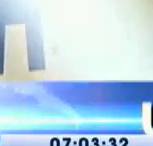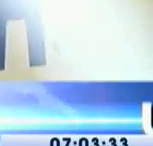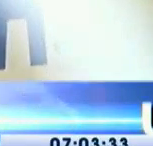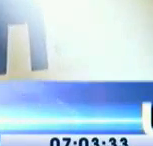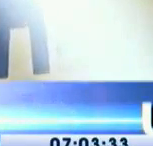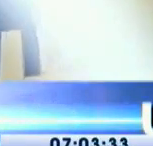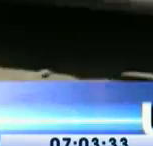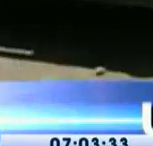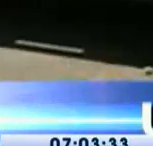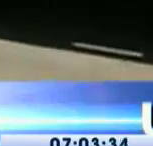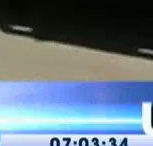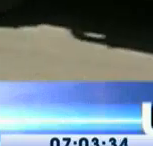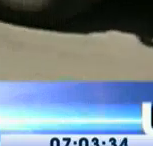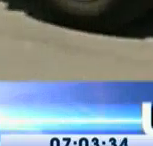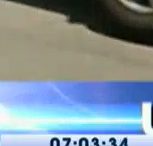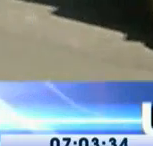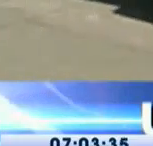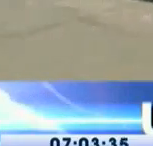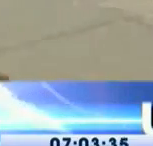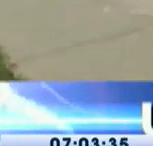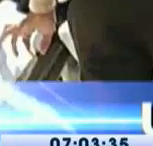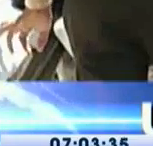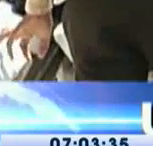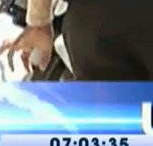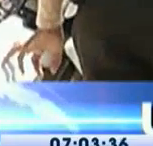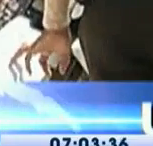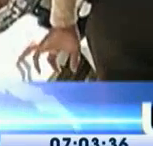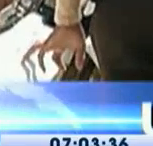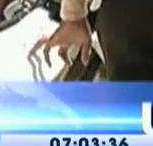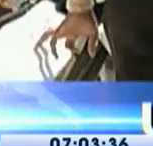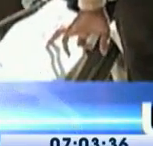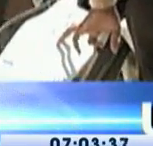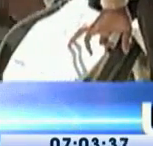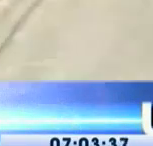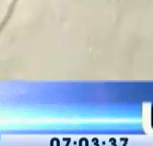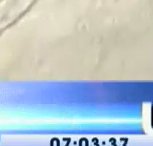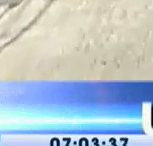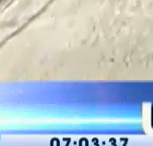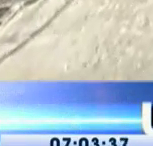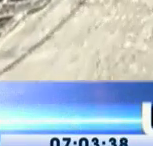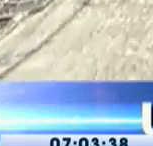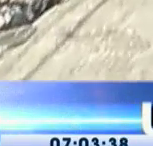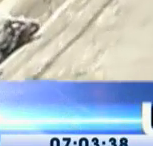presunto autor de los disparos antes del suceso? Usted se sorprenderá.